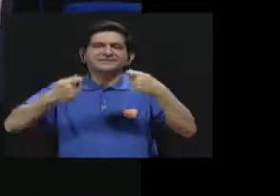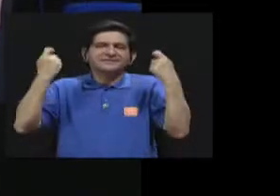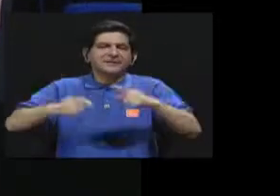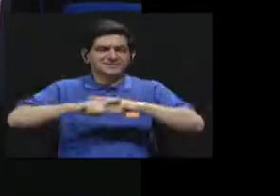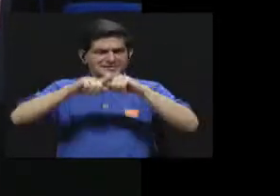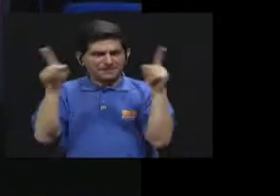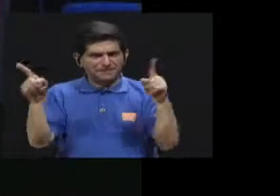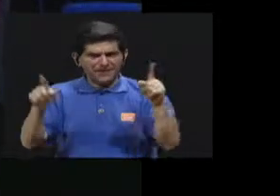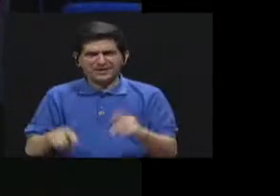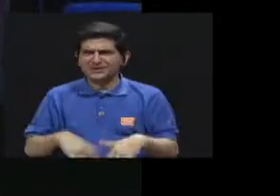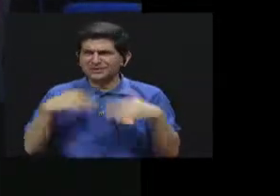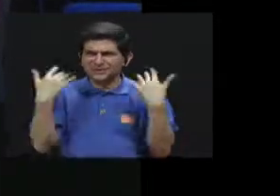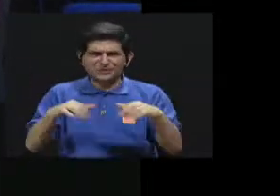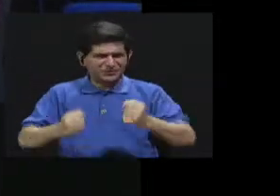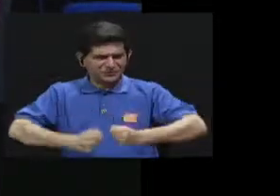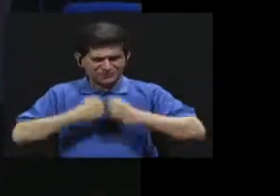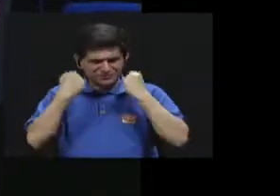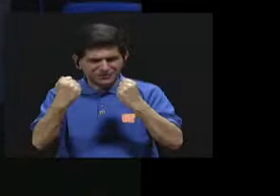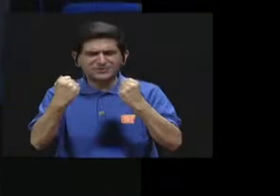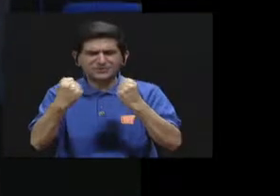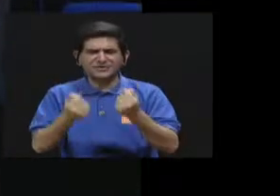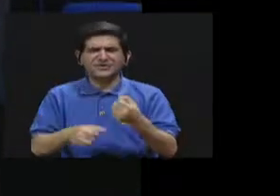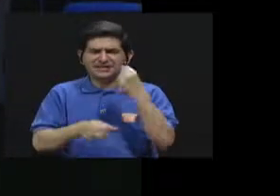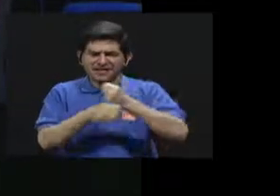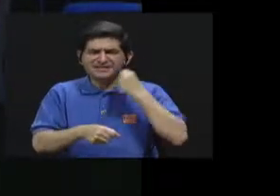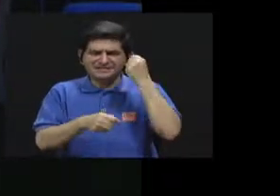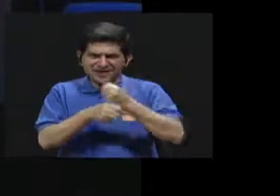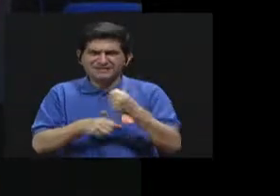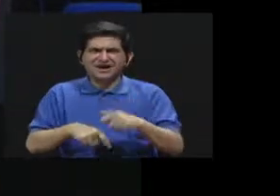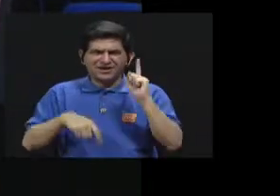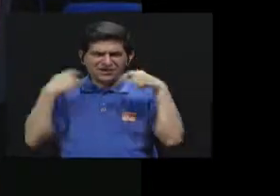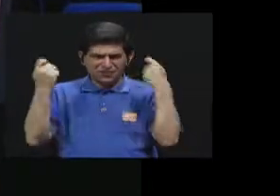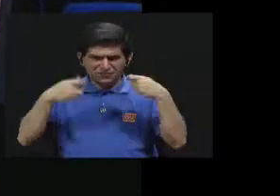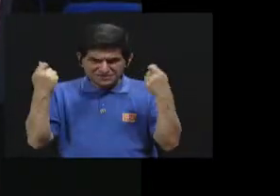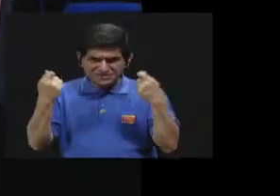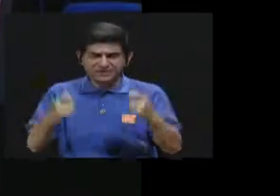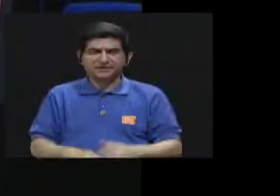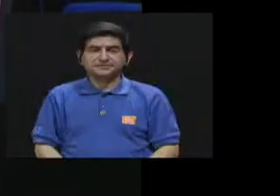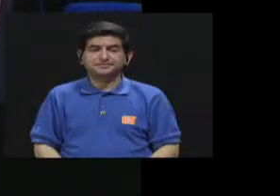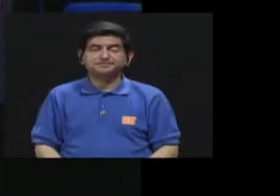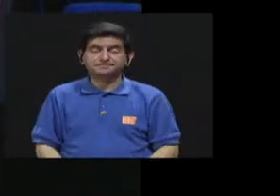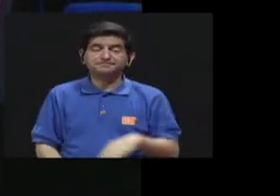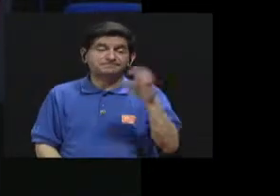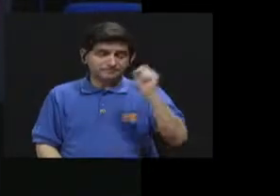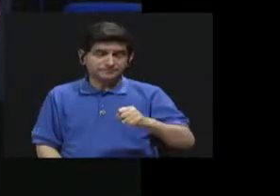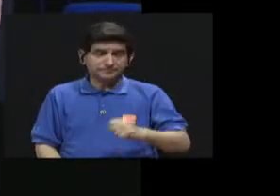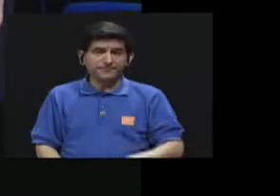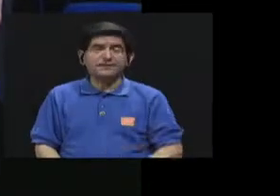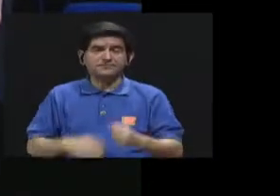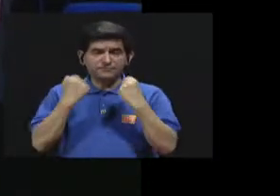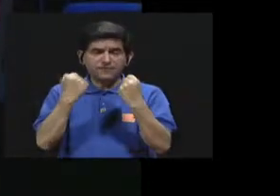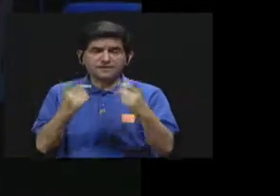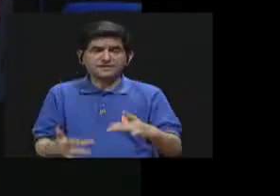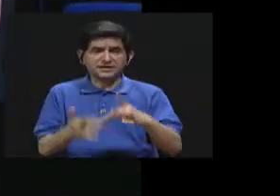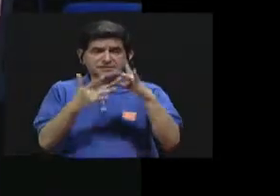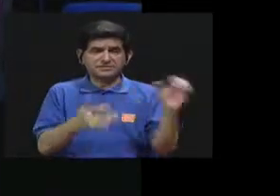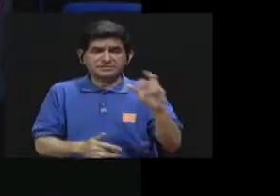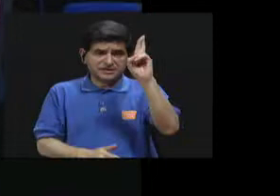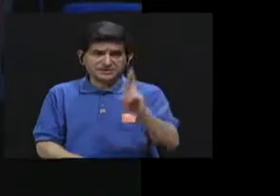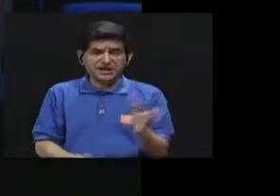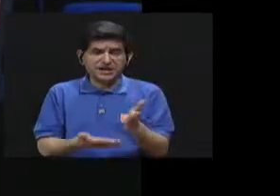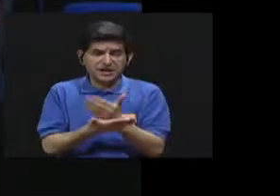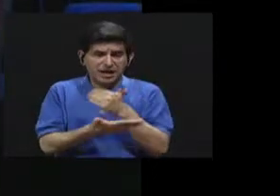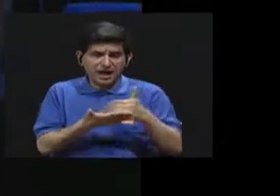hacer un festival? Porque hoy es el cierre, hoy es en el que todo el mundo está feliz y hay fiesta y todo, pero es muy intenso. Háblanos un poquito de lo que es producir